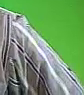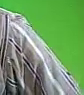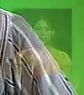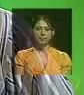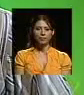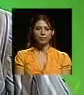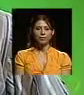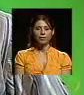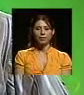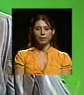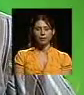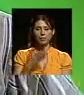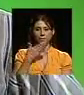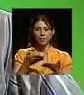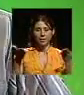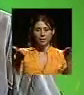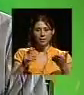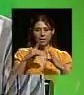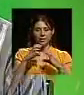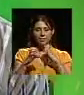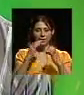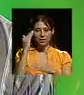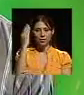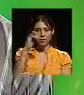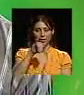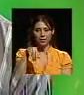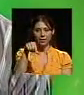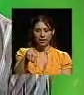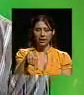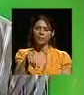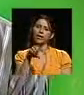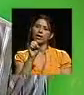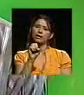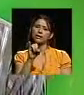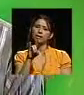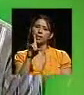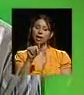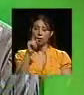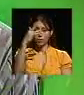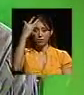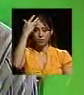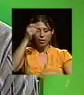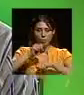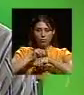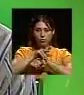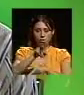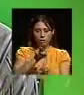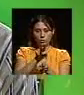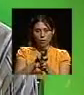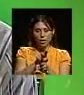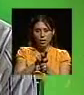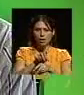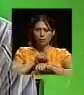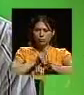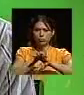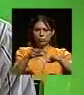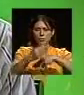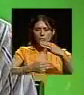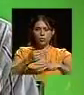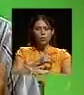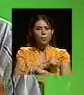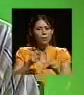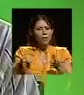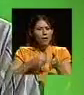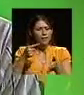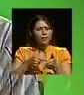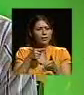Bienvenidos a esta entrevista, les saluda Jafet Quesada. El SIDA es una enfermedad de transmisión sexual que se propaga rápidamente en el mundo. Sin embargo, se tiende a omitir